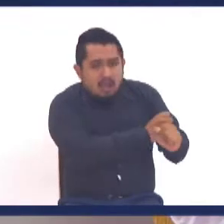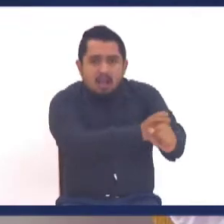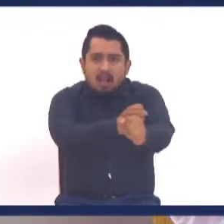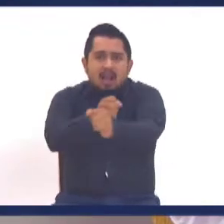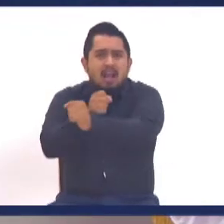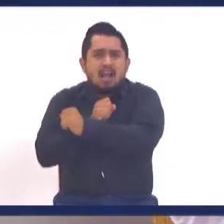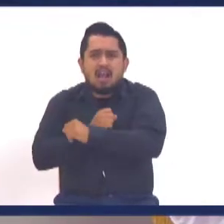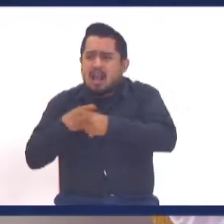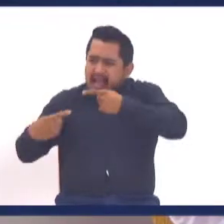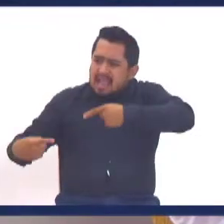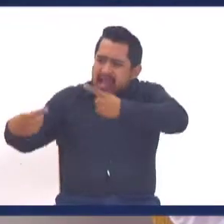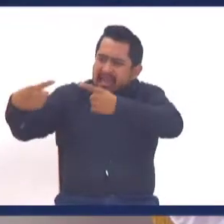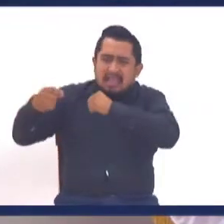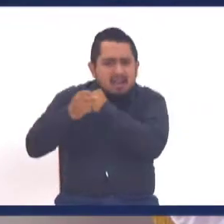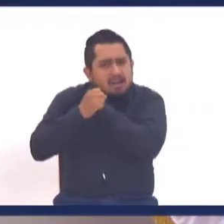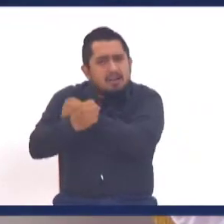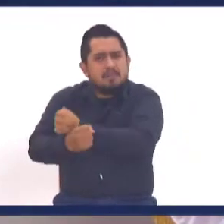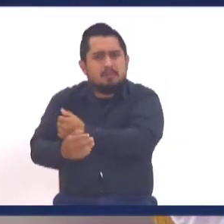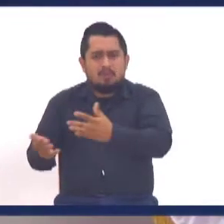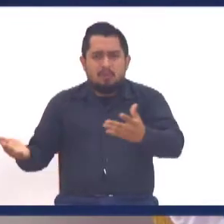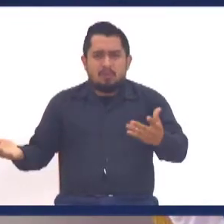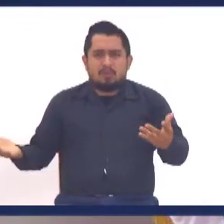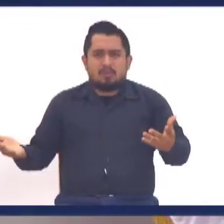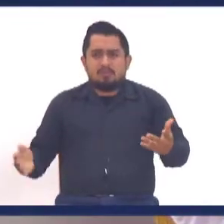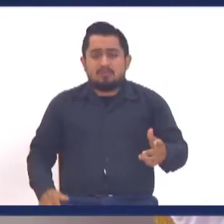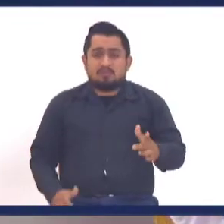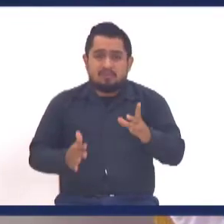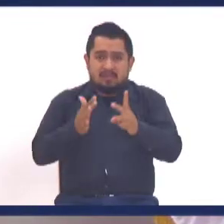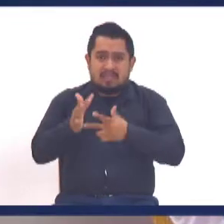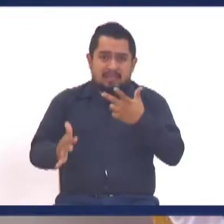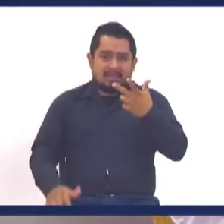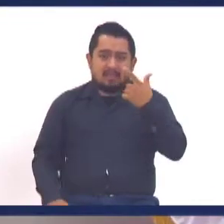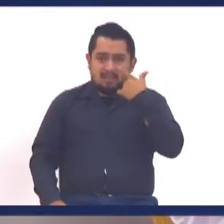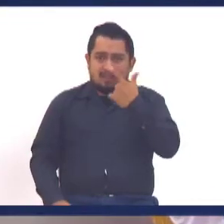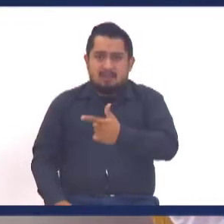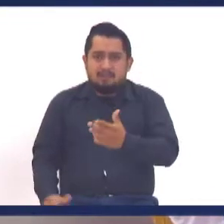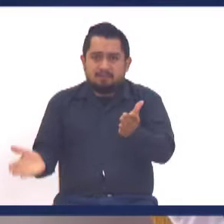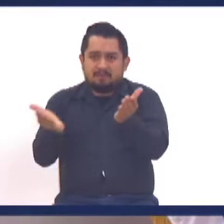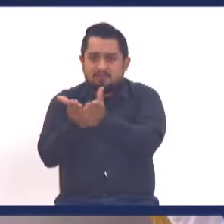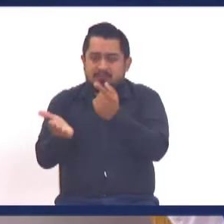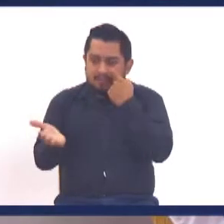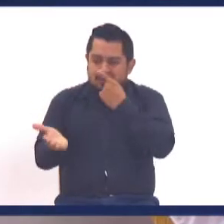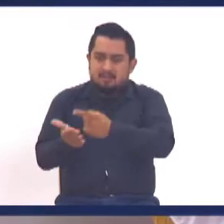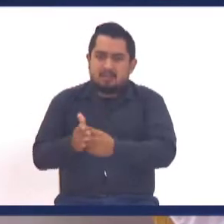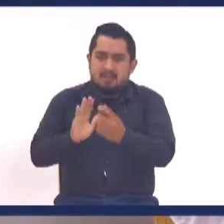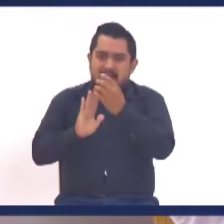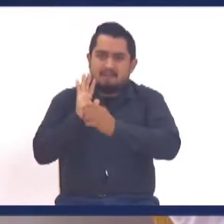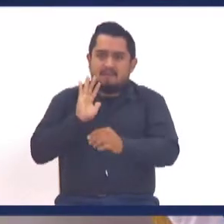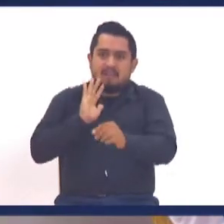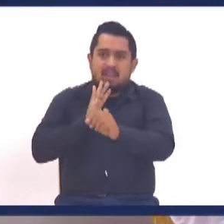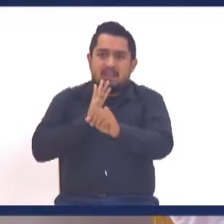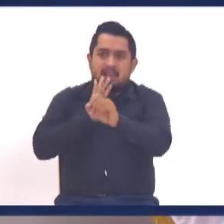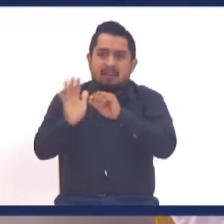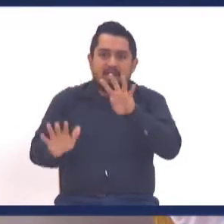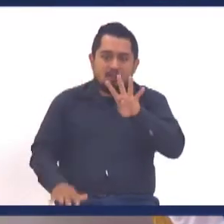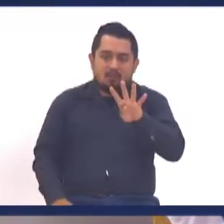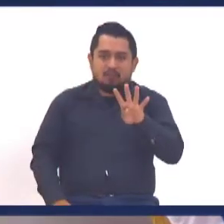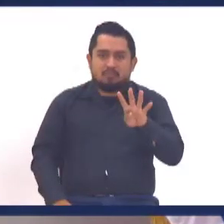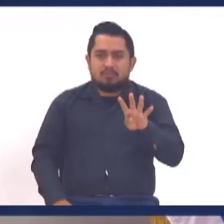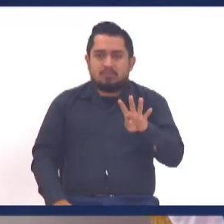nuestros enemigos hermanos en tercer lugar vea conmigo y la palabra dice versículo 4to ha visto en hechos